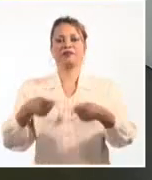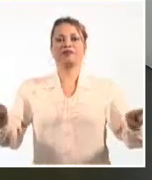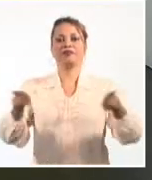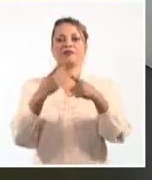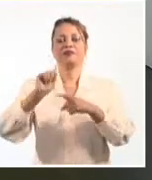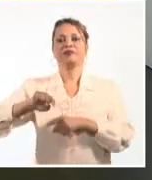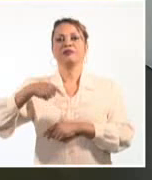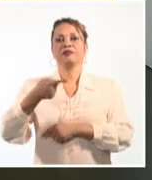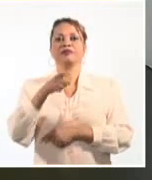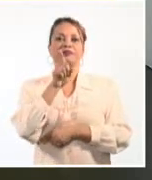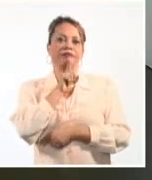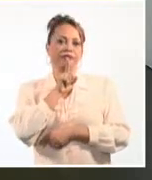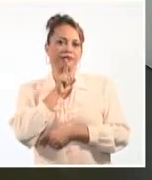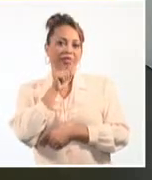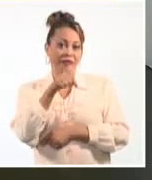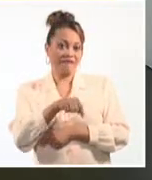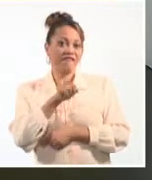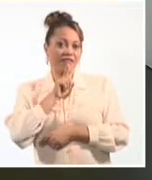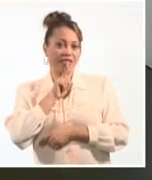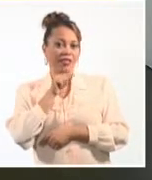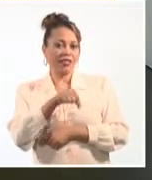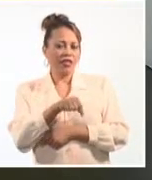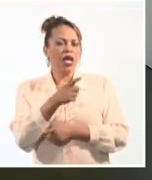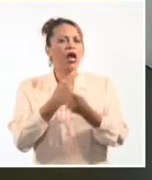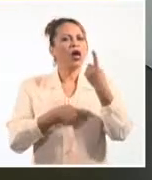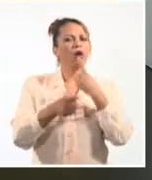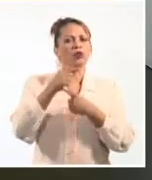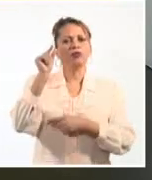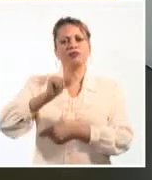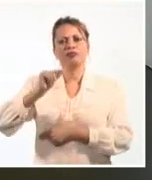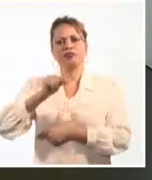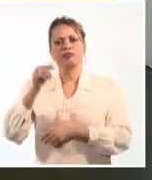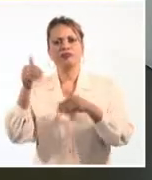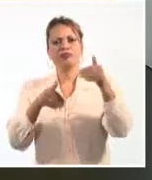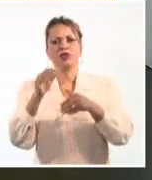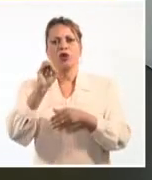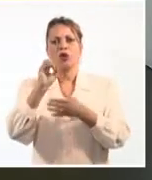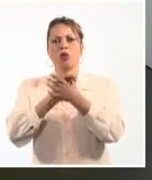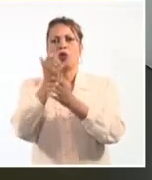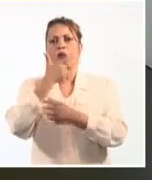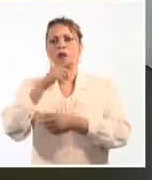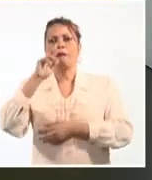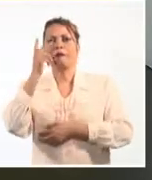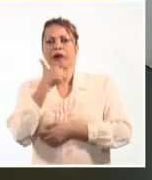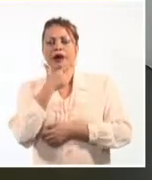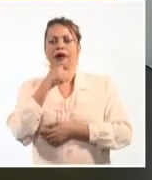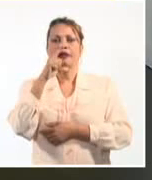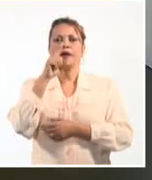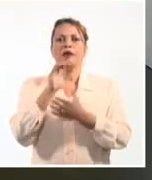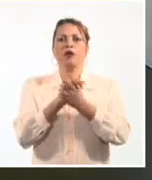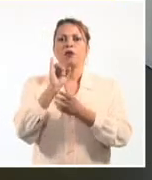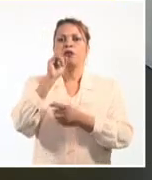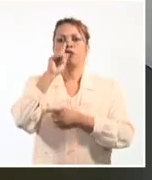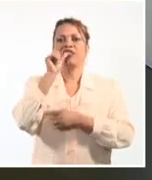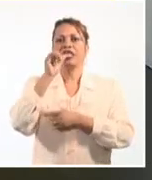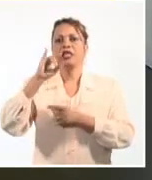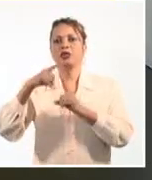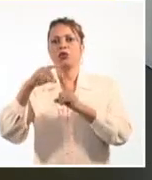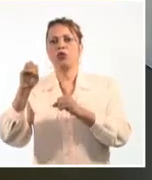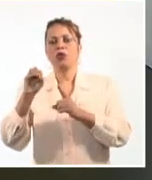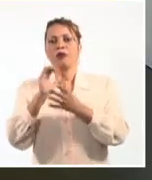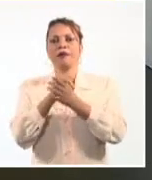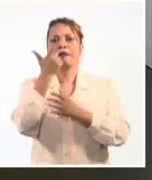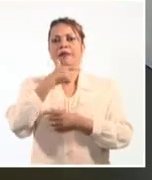próximo viernes, este viernes. Algunos de los participantes son Omar Aportuondo, Mundito González, Vania Borges,